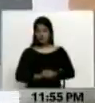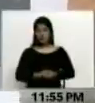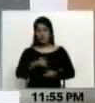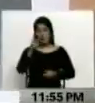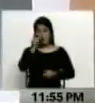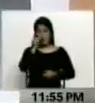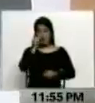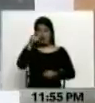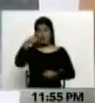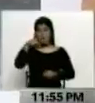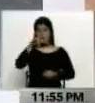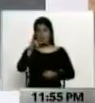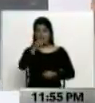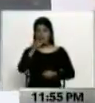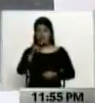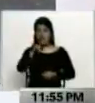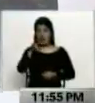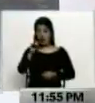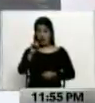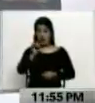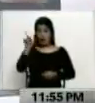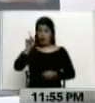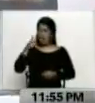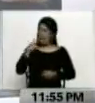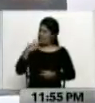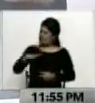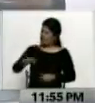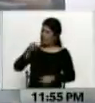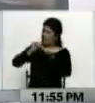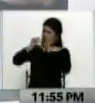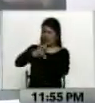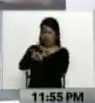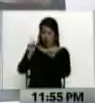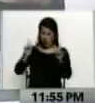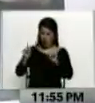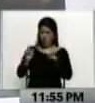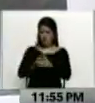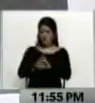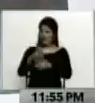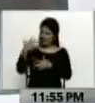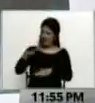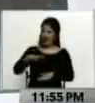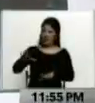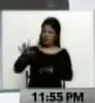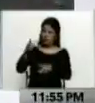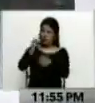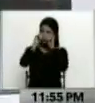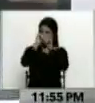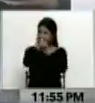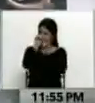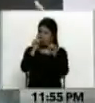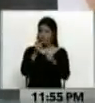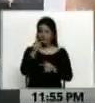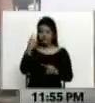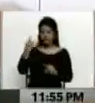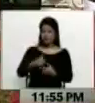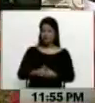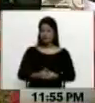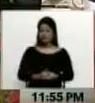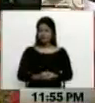fotos está Pizarro con con pamperito chamo no tomes tanto te va a hacer